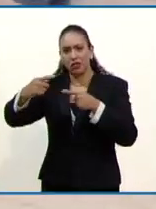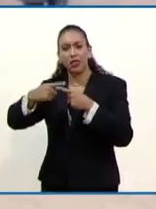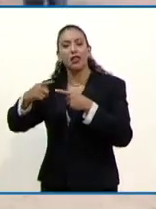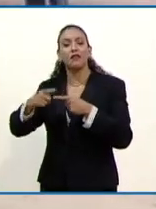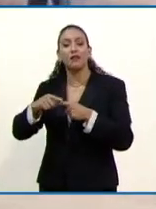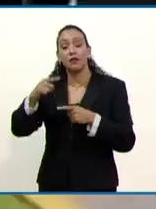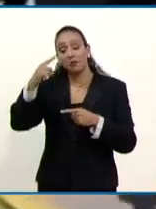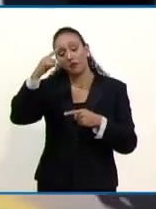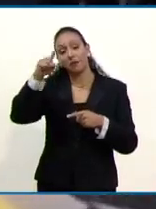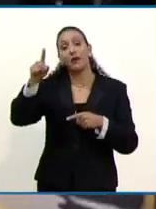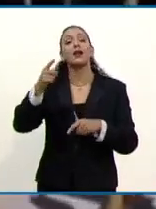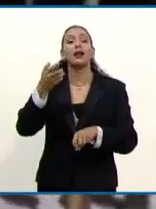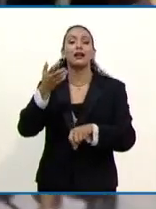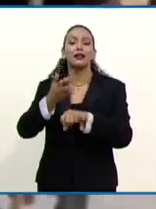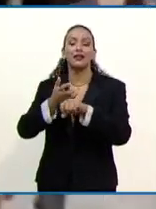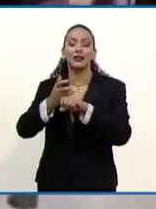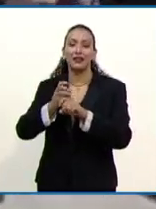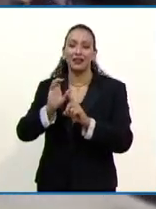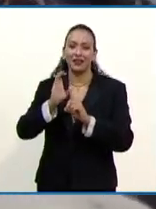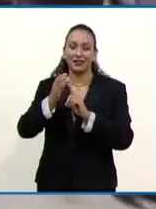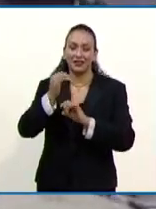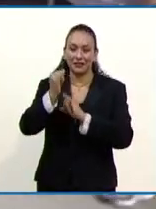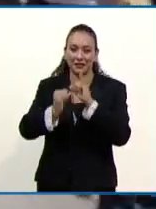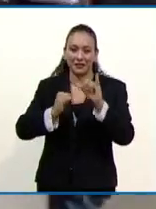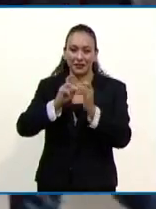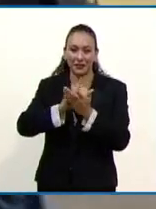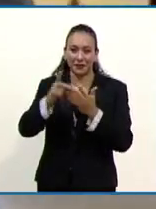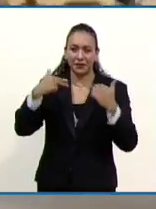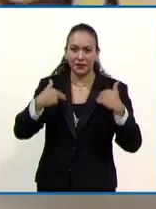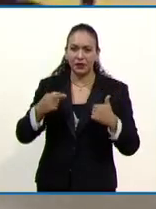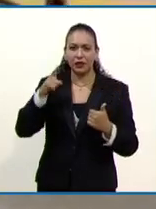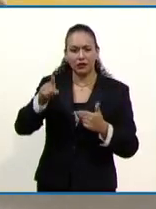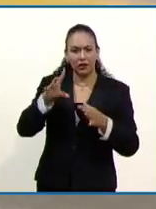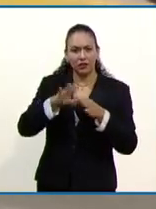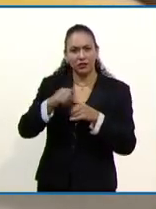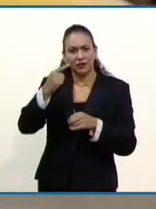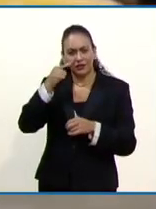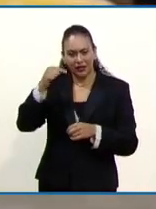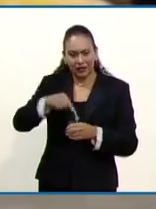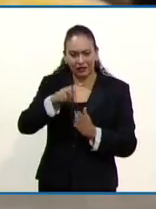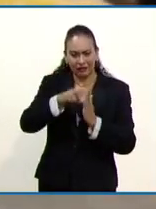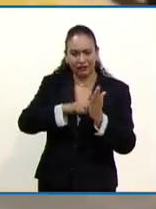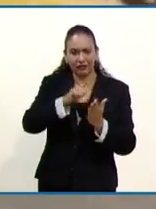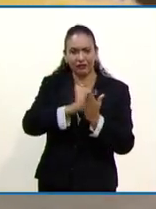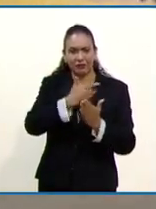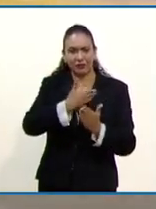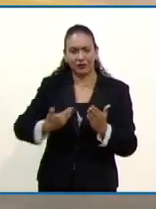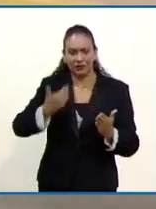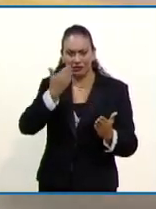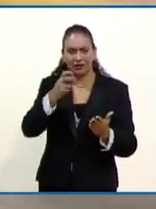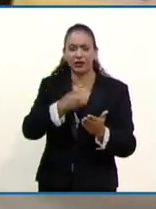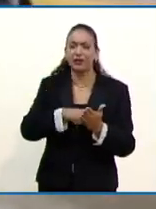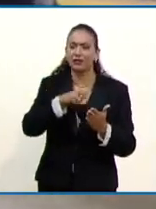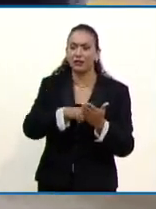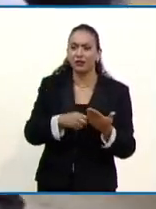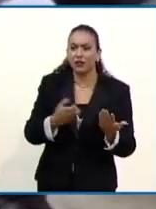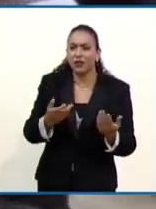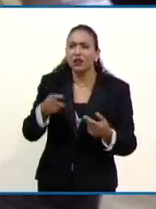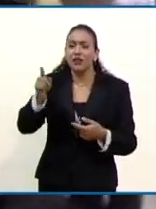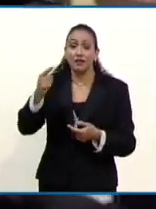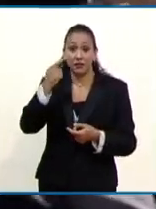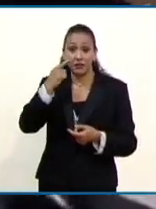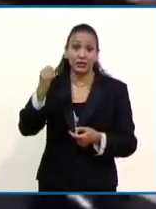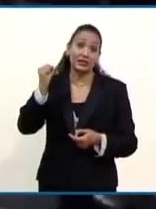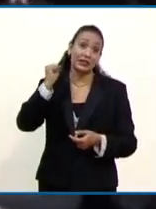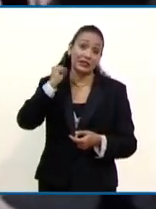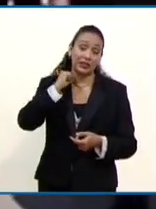Comisión Interamericana de Derechos Humanos, a quienes explicaron el avance de la reforma judicial y la nula disposición de los